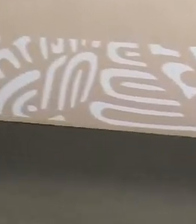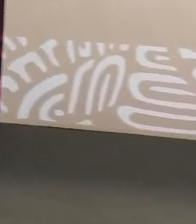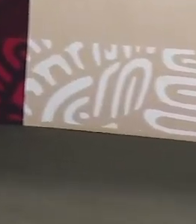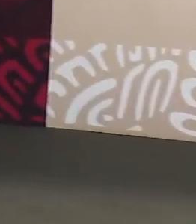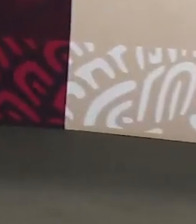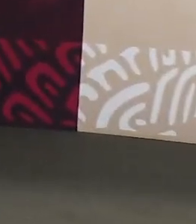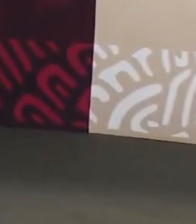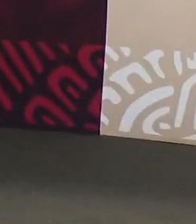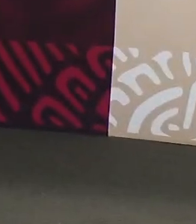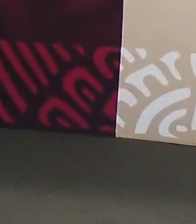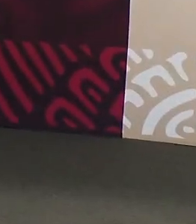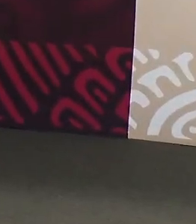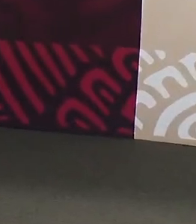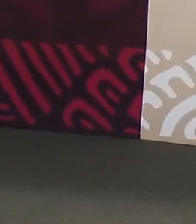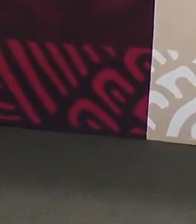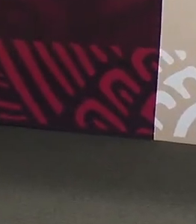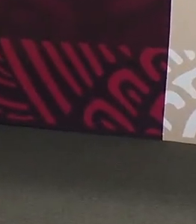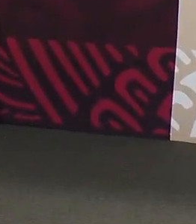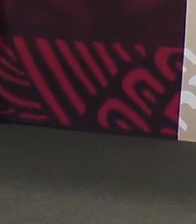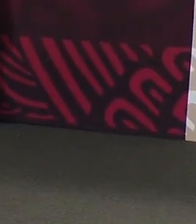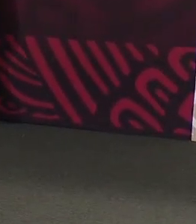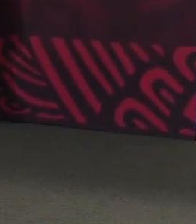Ya es viernes, sí.